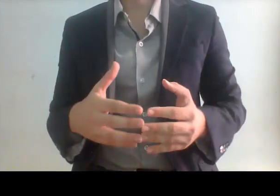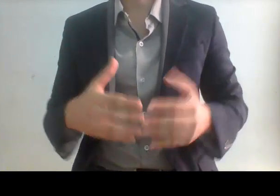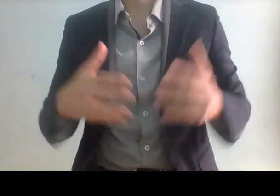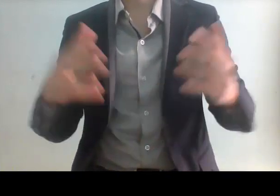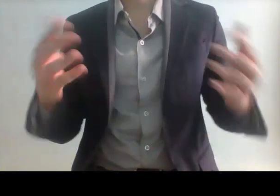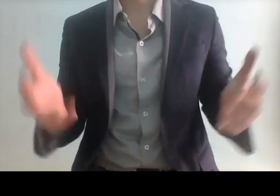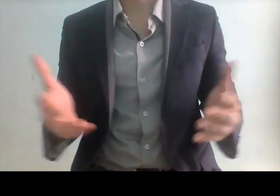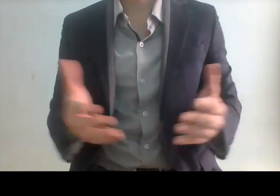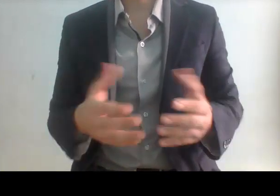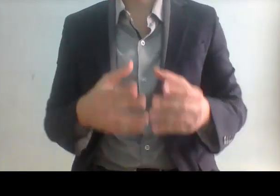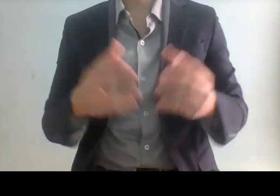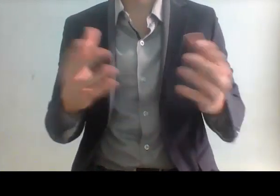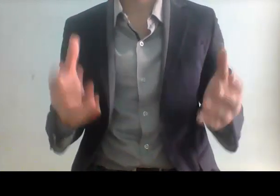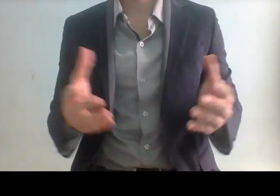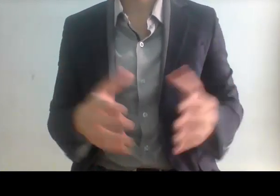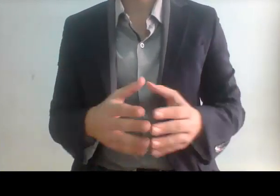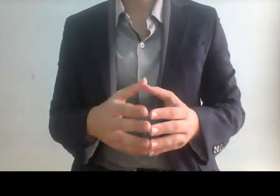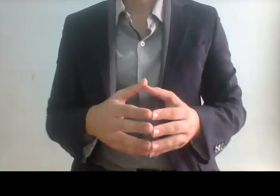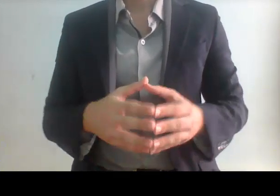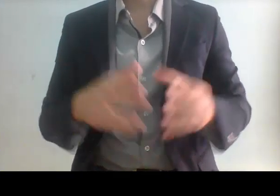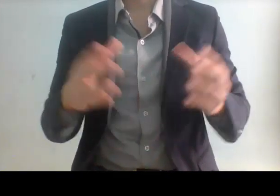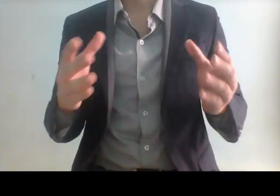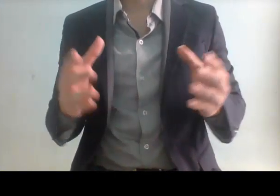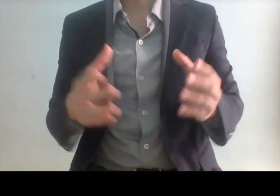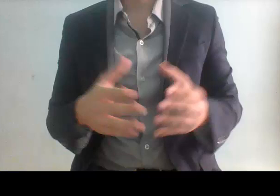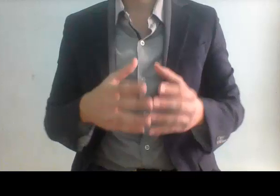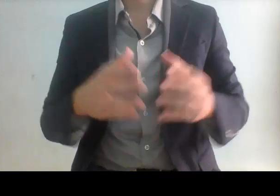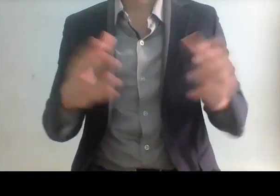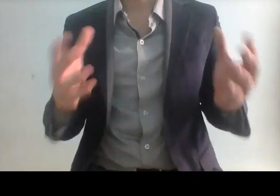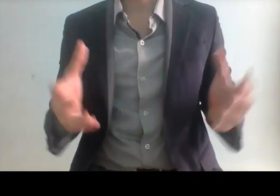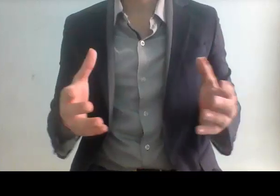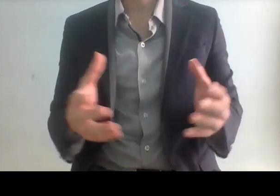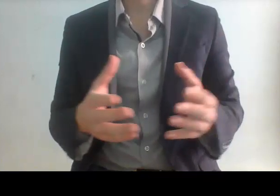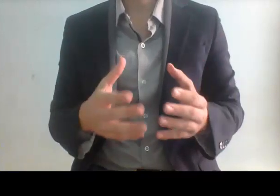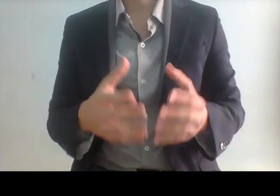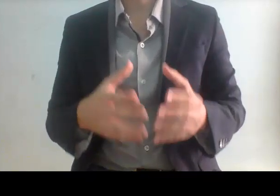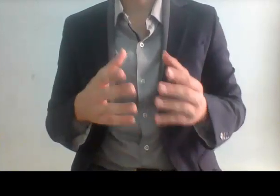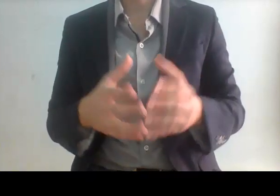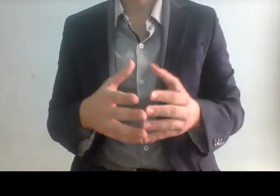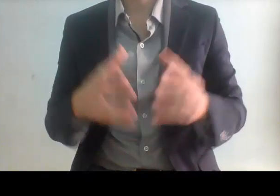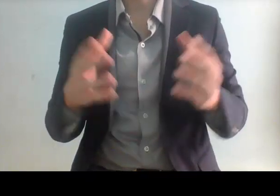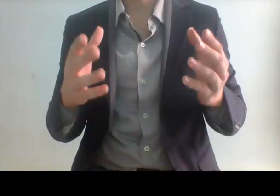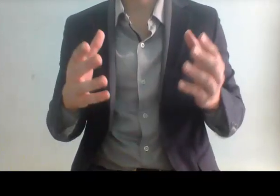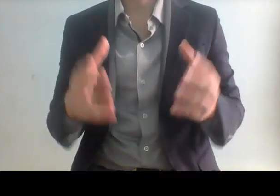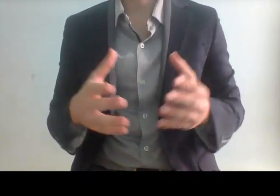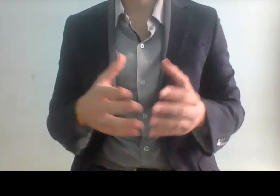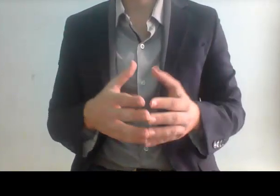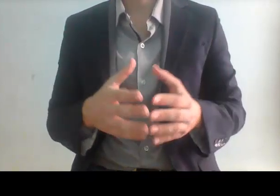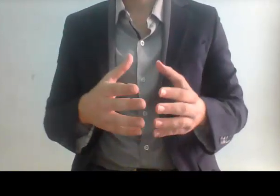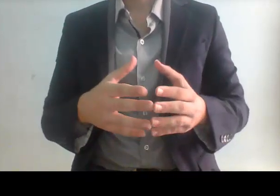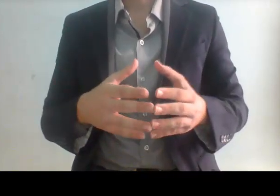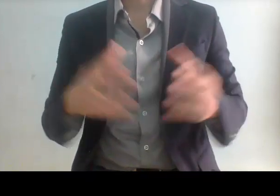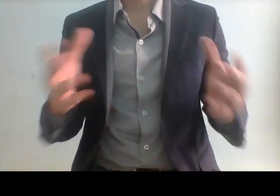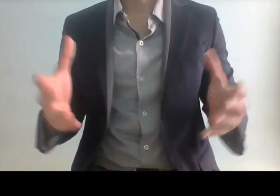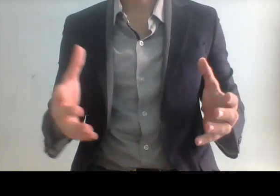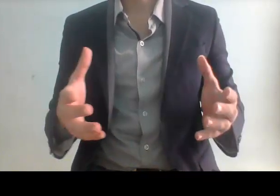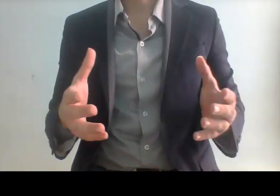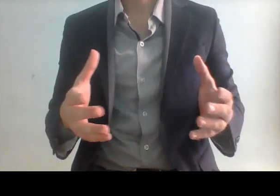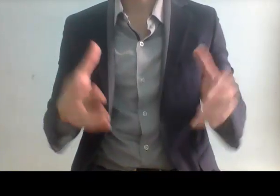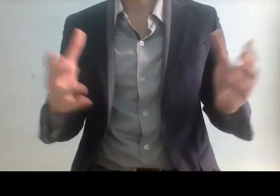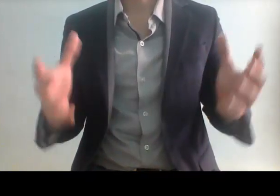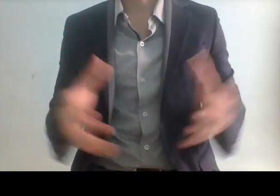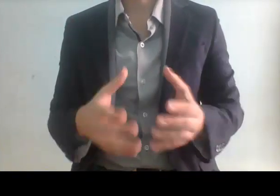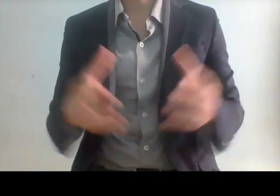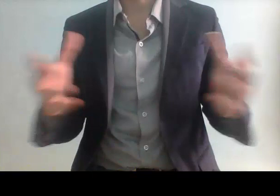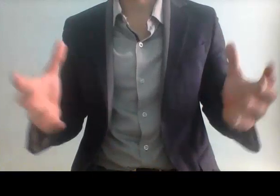directamente por el gobierno. Hay que ser sinceros, hay que ser realistas. Esta caída se debió principalmente al freno a las actividades económicas y comerciales que